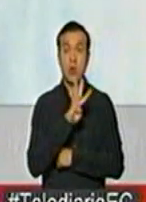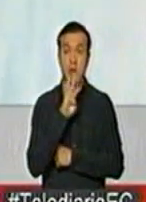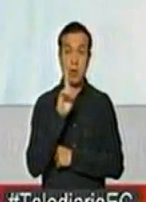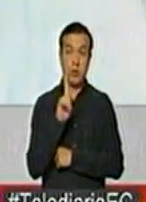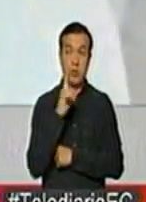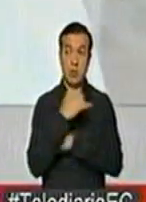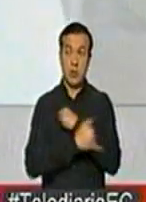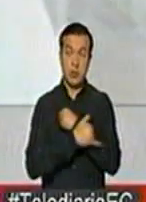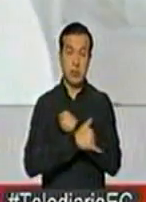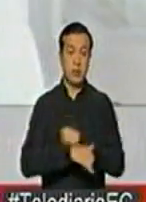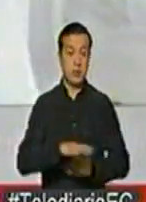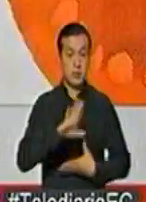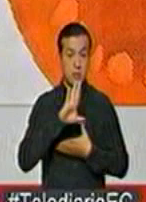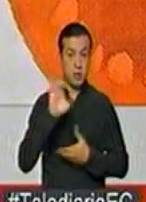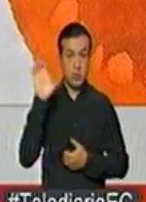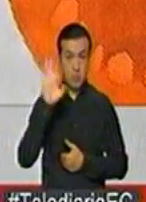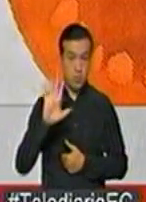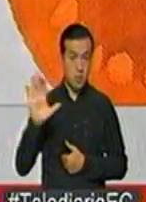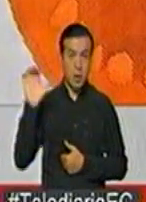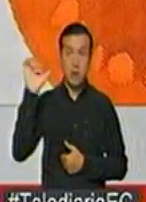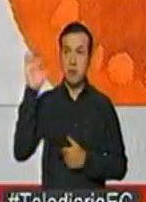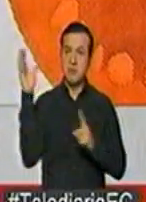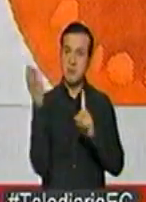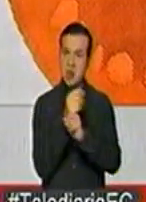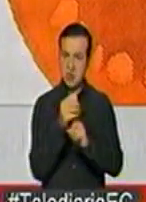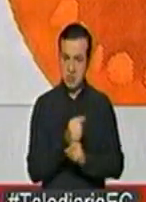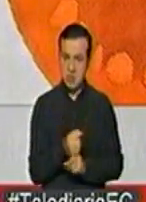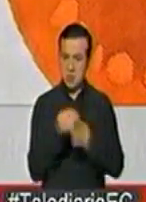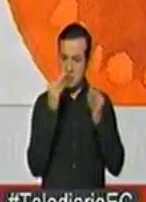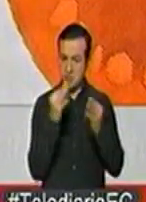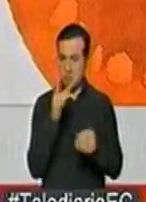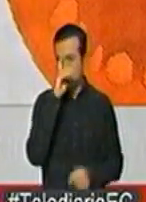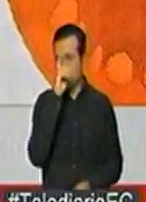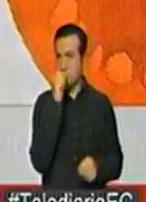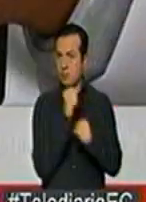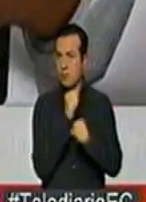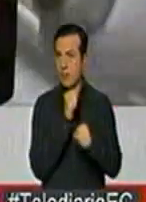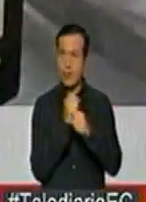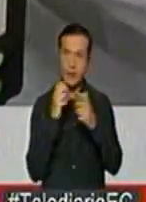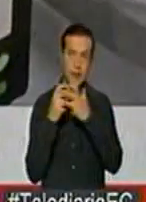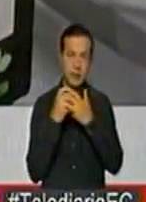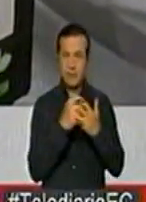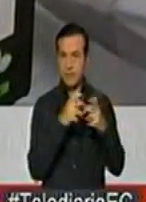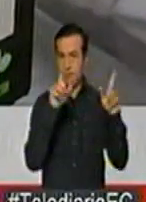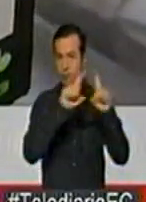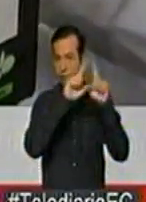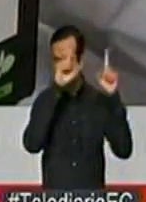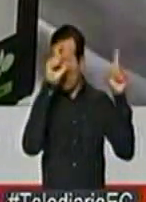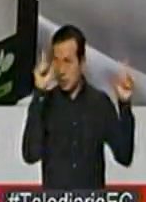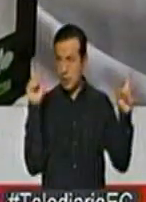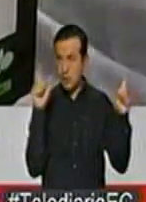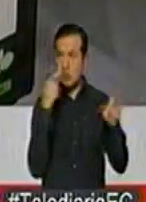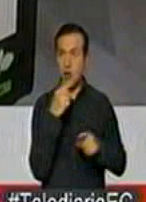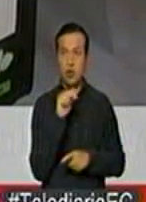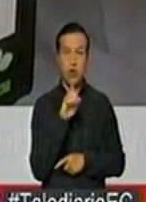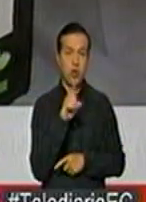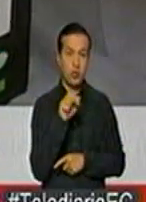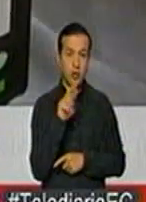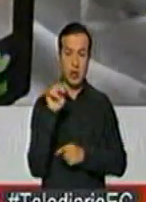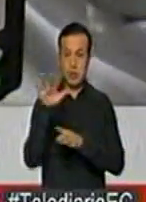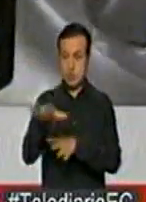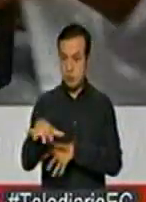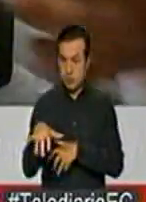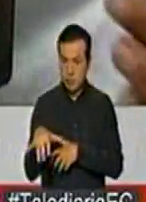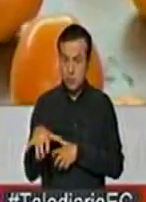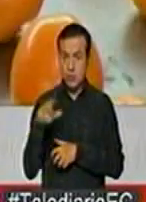América, Europa y Asia son logros obtenidos debido al trabajo articulado entre la empresa Golden Sweet Spirit, agricultores,